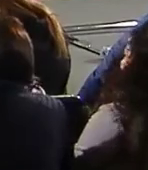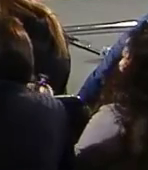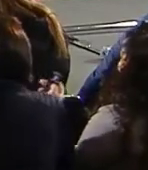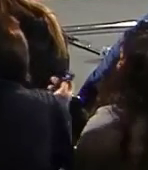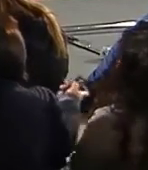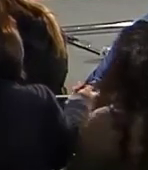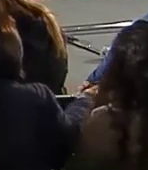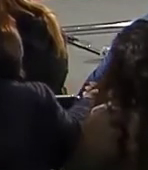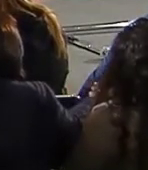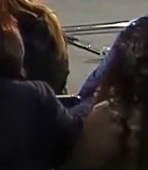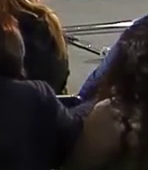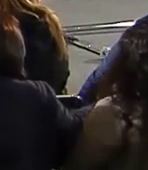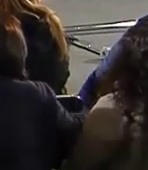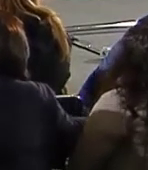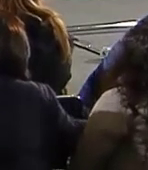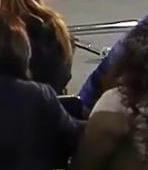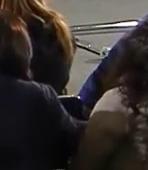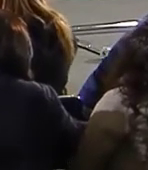Ya